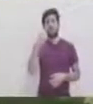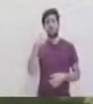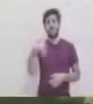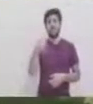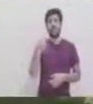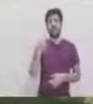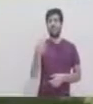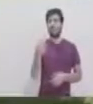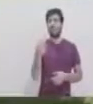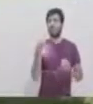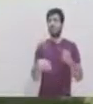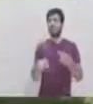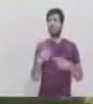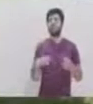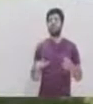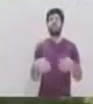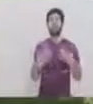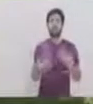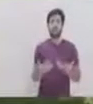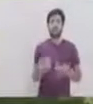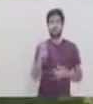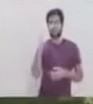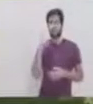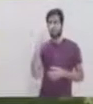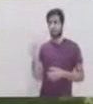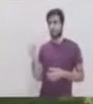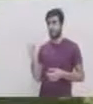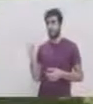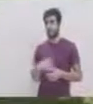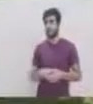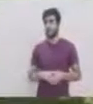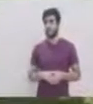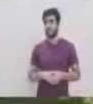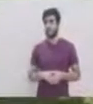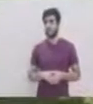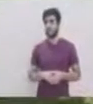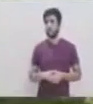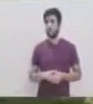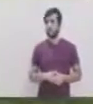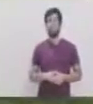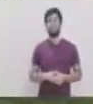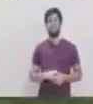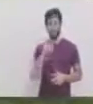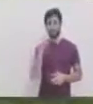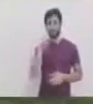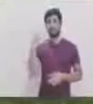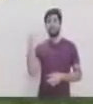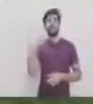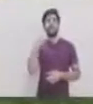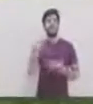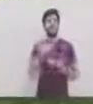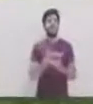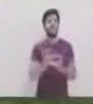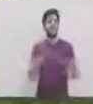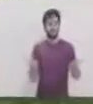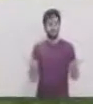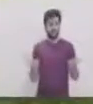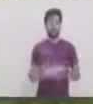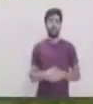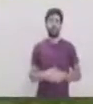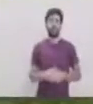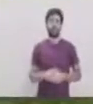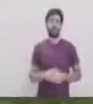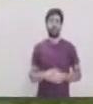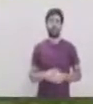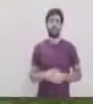índice a mi costado derecho, a mi pómulo derecho, y después abro las manos hacia enfrente para la seña